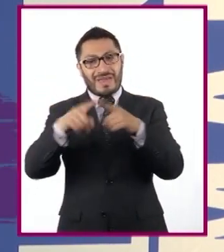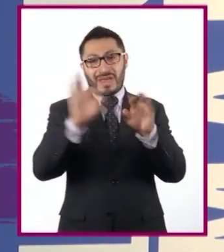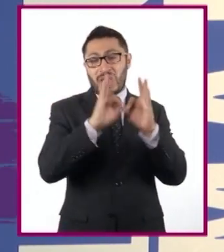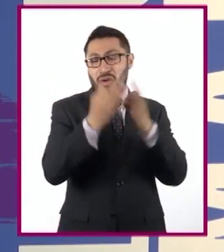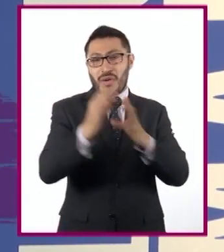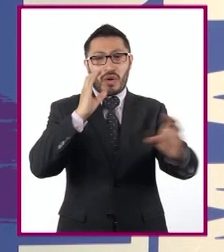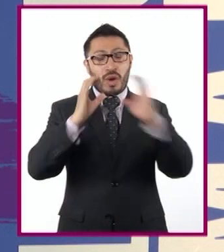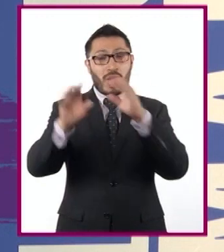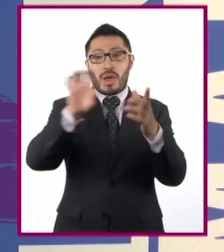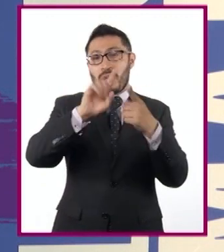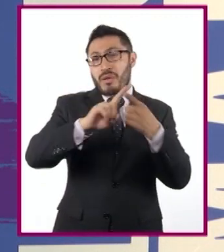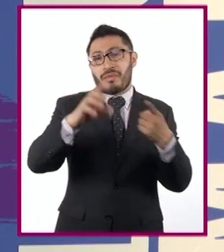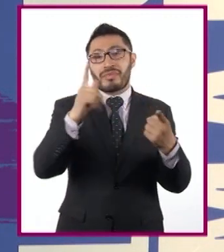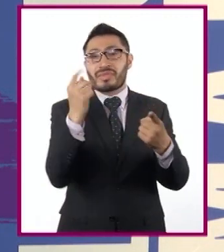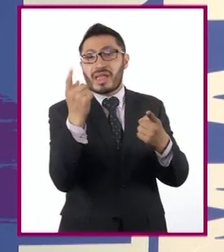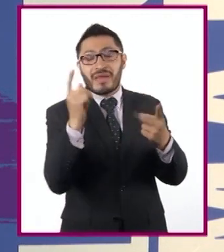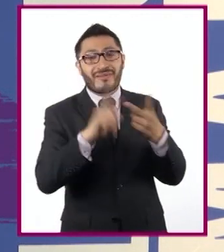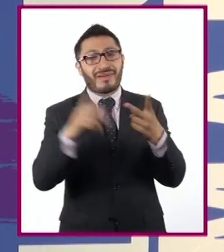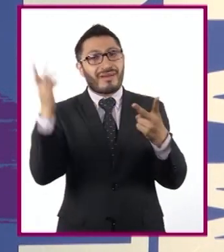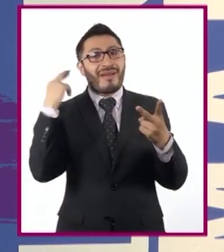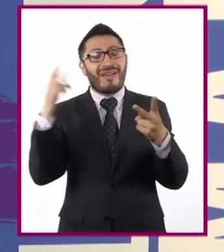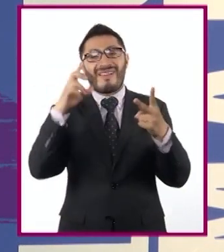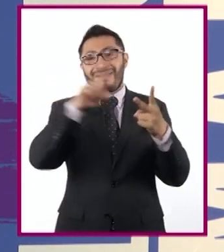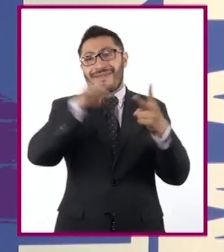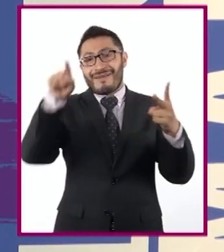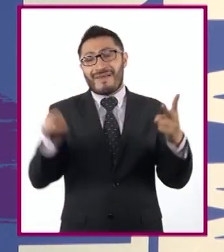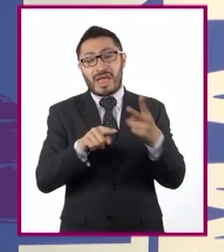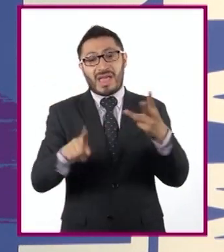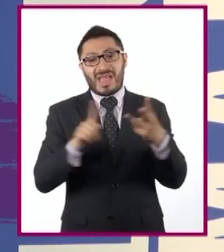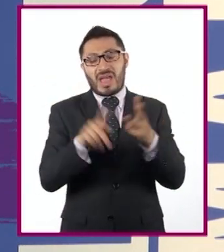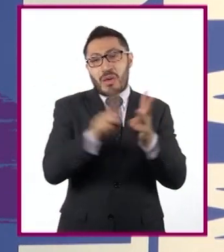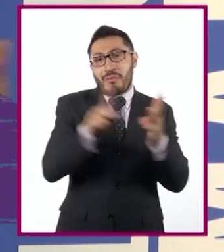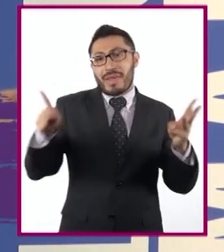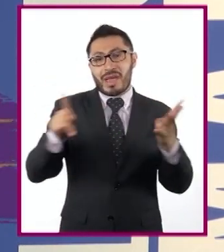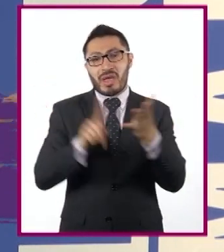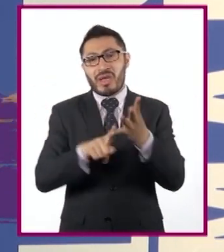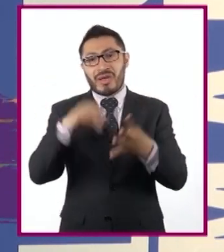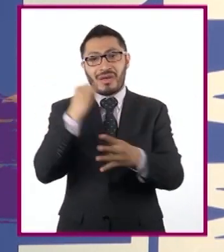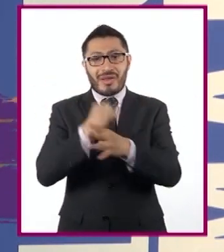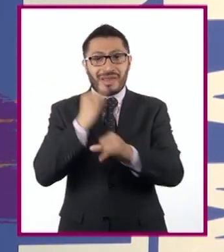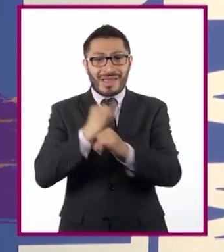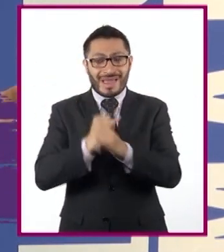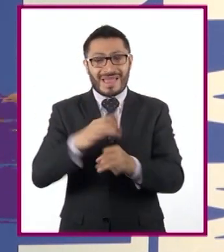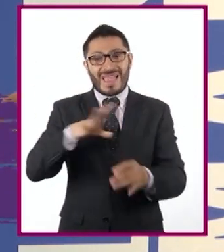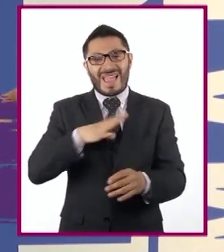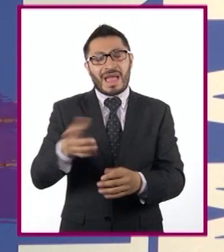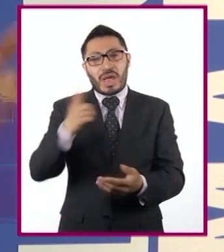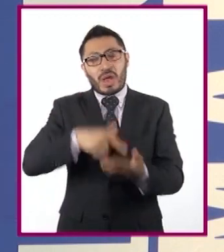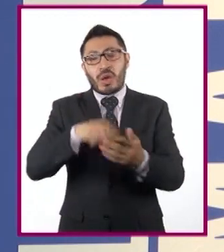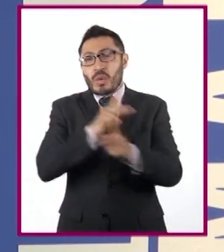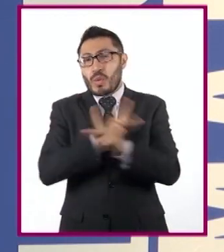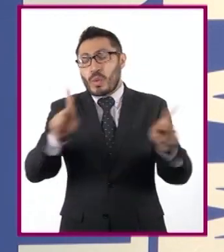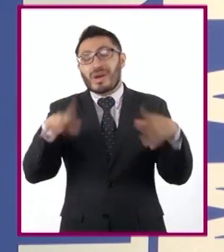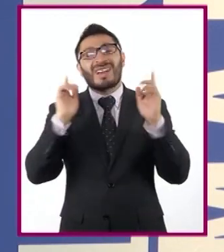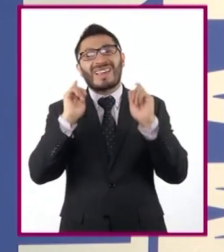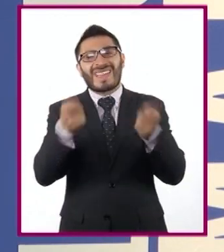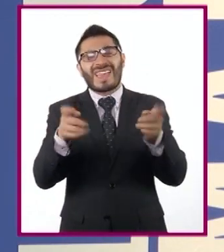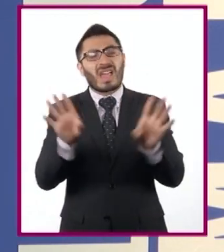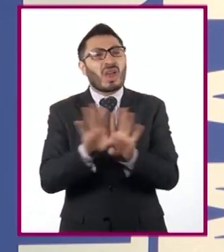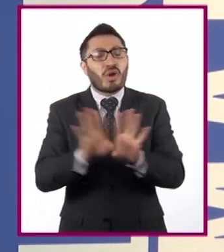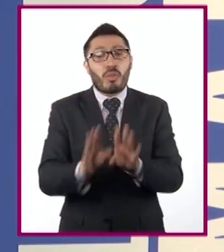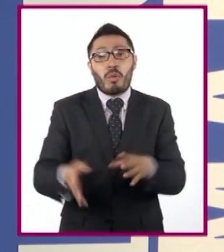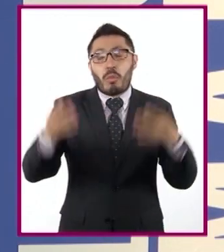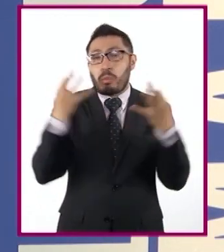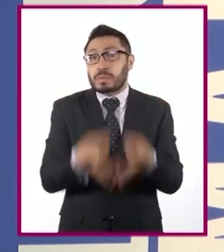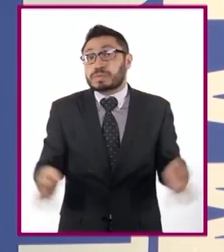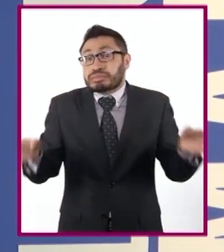como la televisión, la radio, los periódicos y el Internet, los espacios publicitarios juegan un papel muy importante,